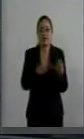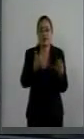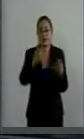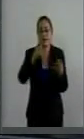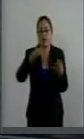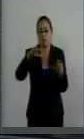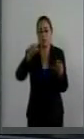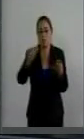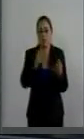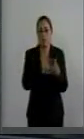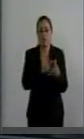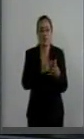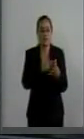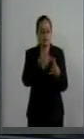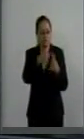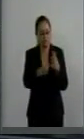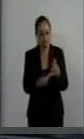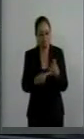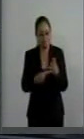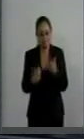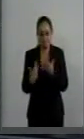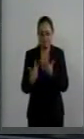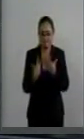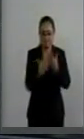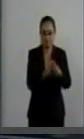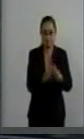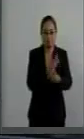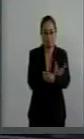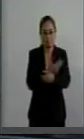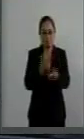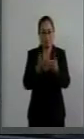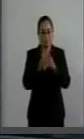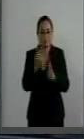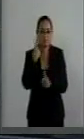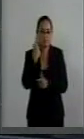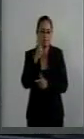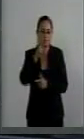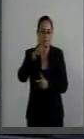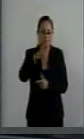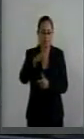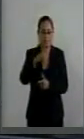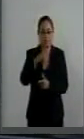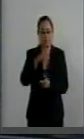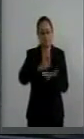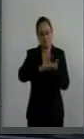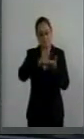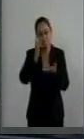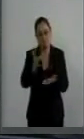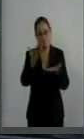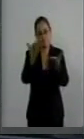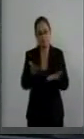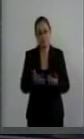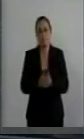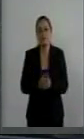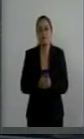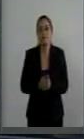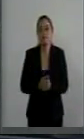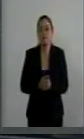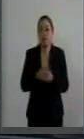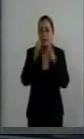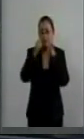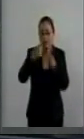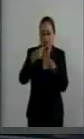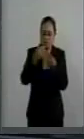Gamboa, que me han acogido como coordinadora del Grupo Parlamentario del PRD con mucha atención,